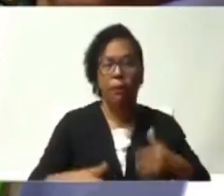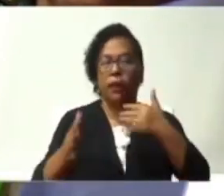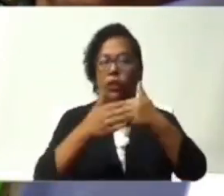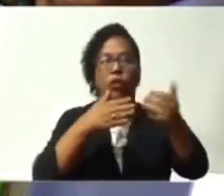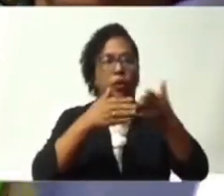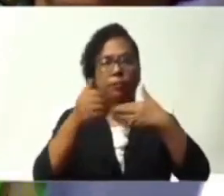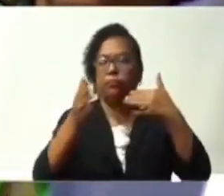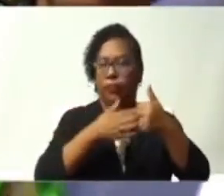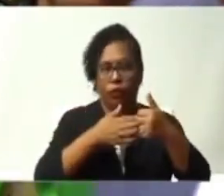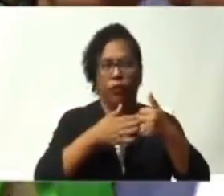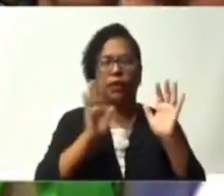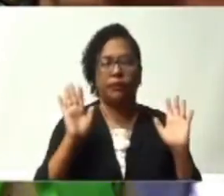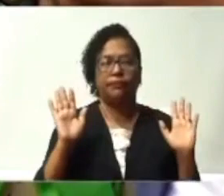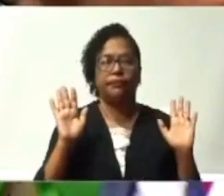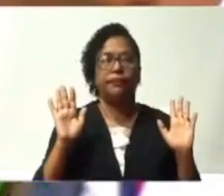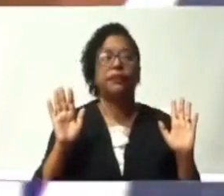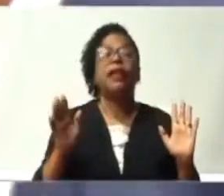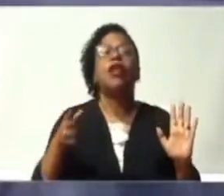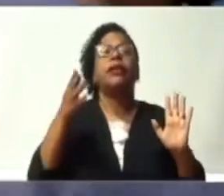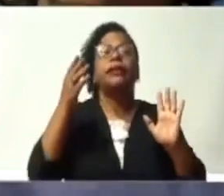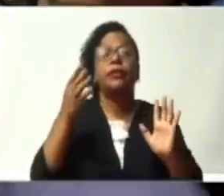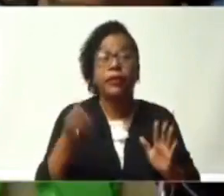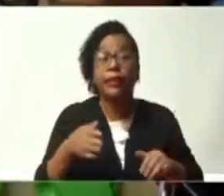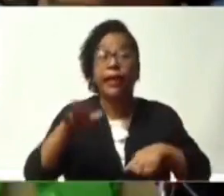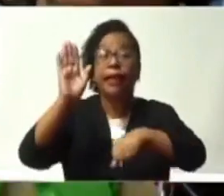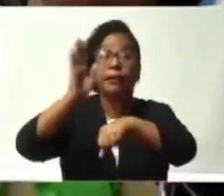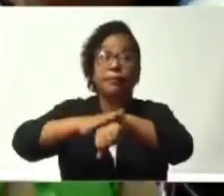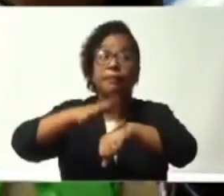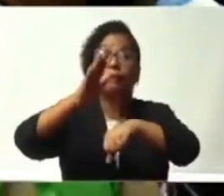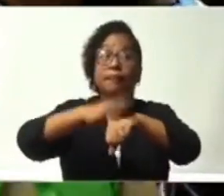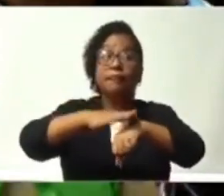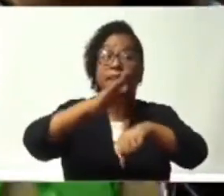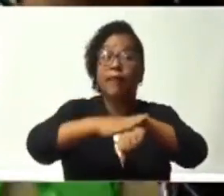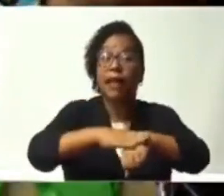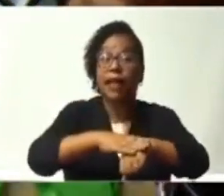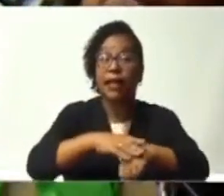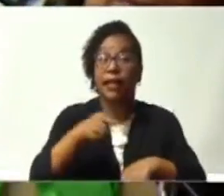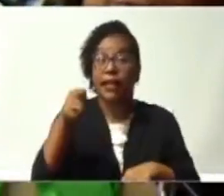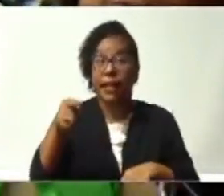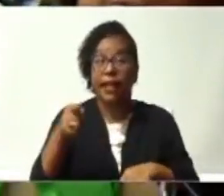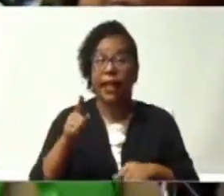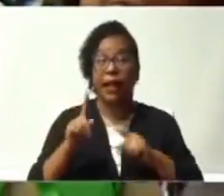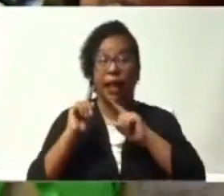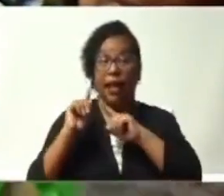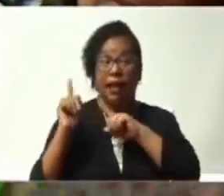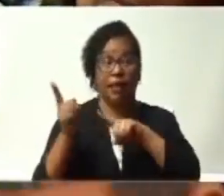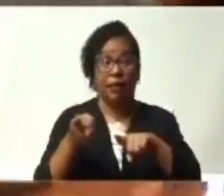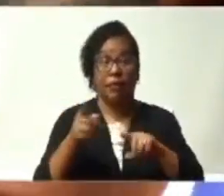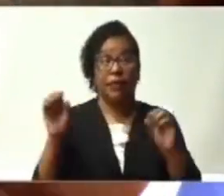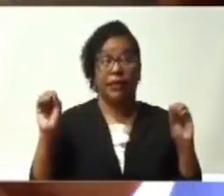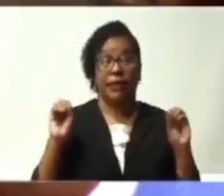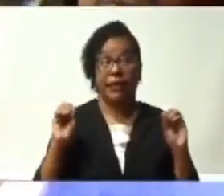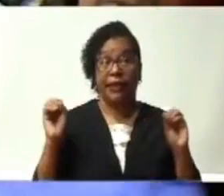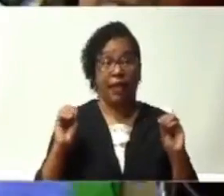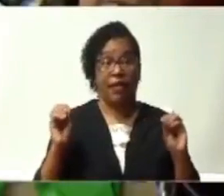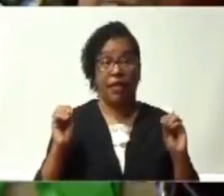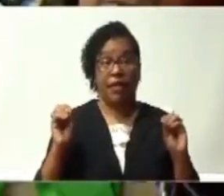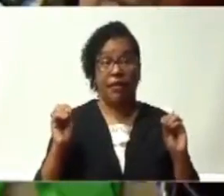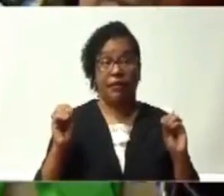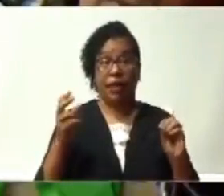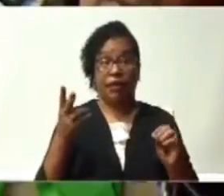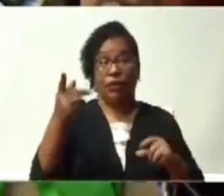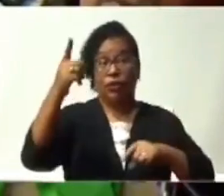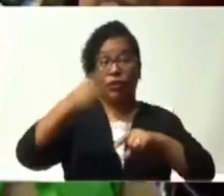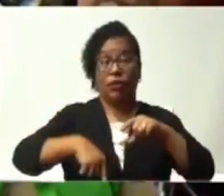Lila Burqueque. Yo le estoy diciendo a la presidenta que ella me ha llamado la atención y ni siquiera me permite contestarle a ella. Y así, ¿no,